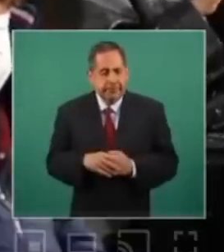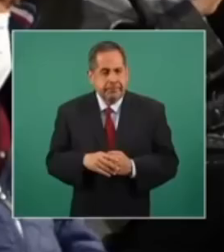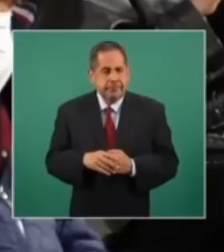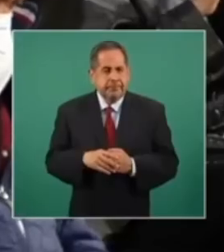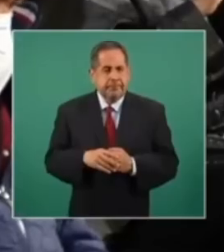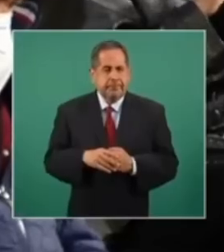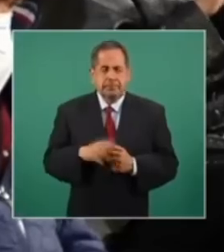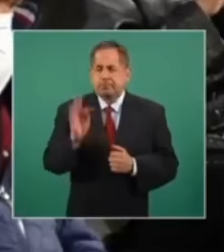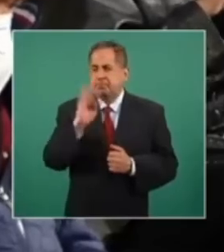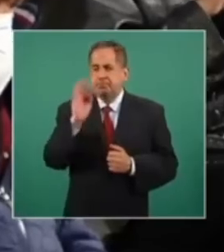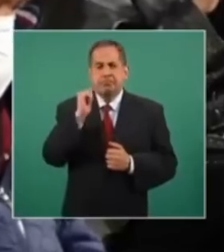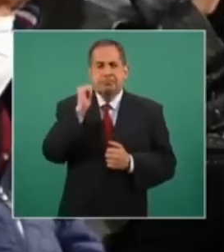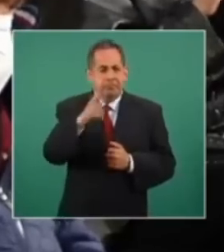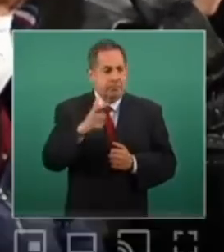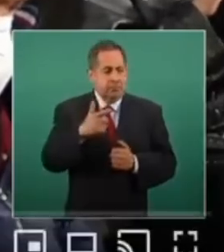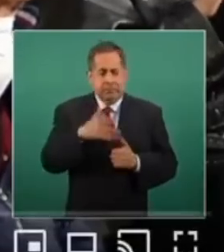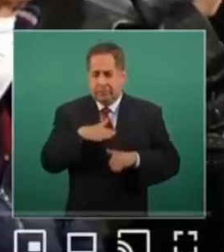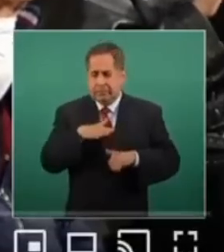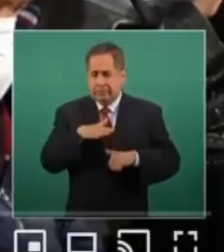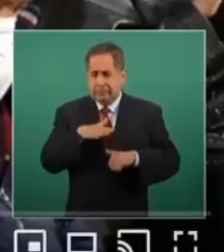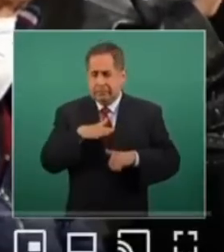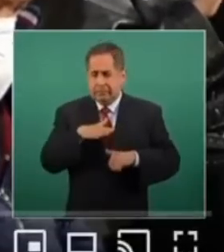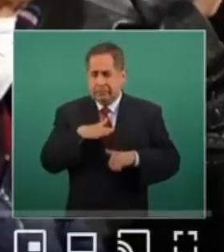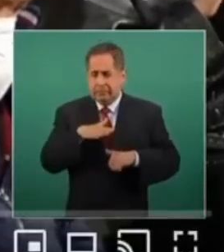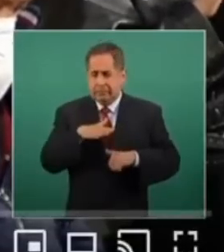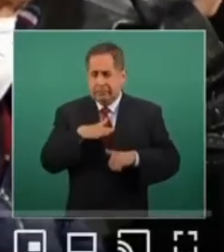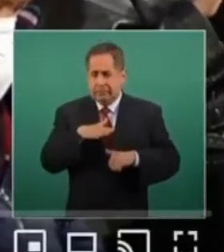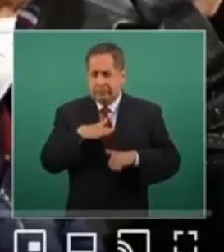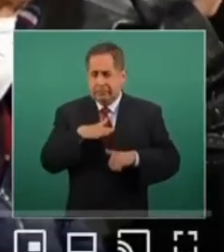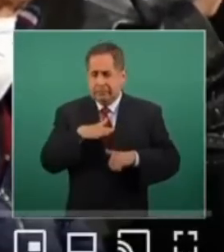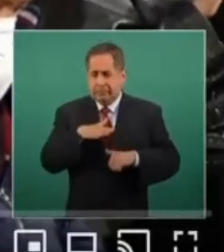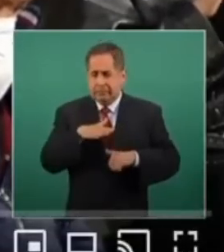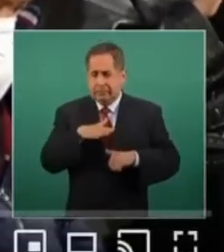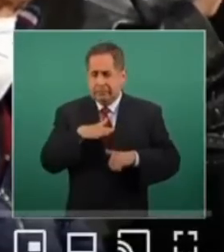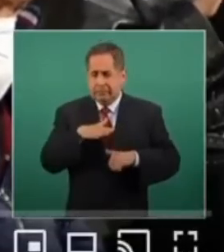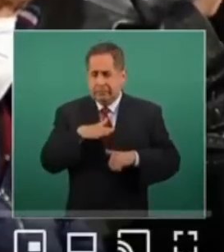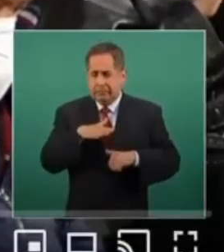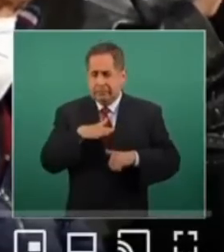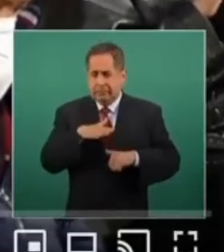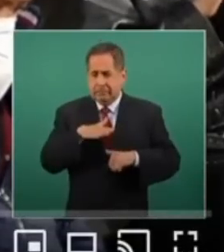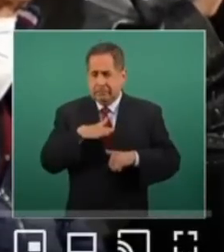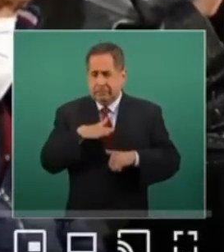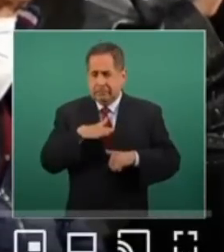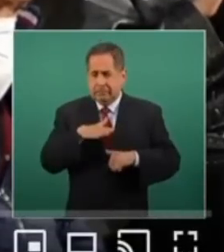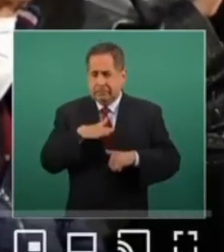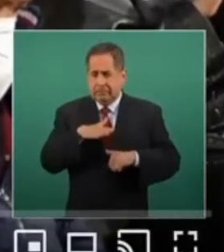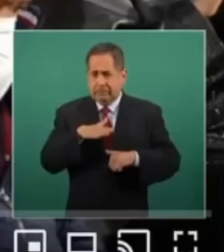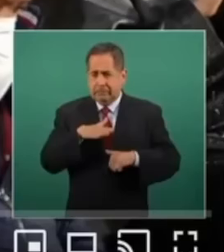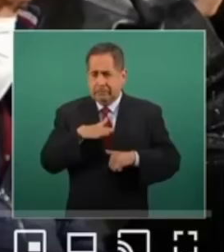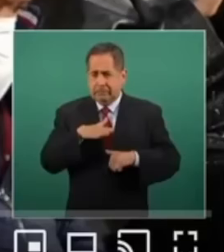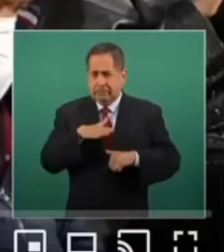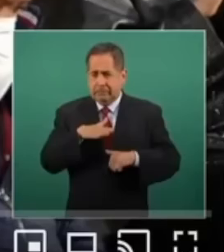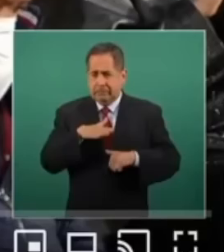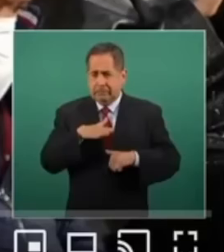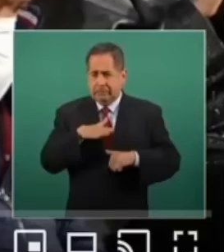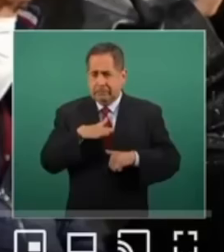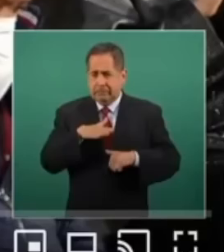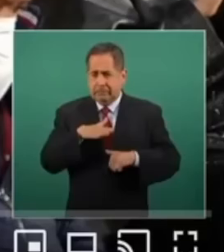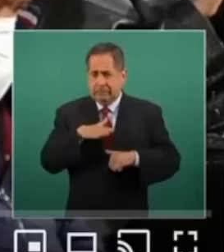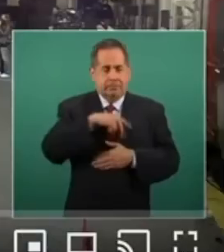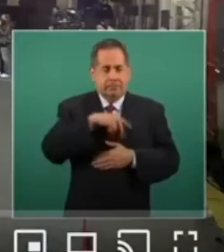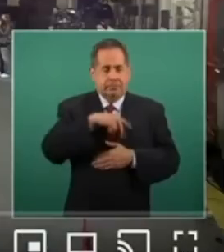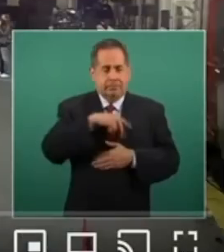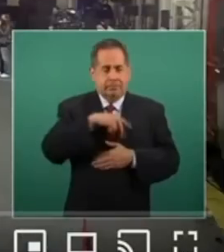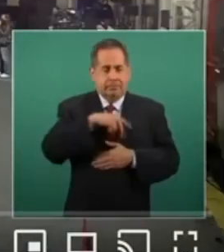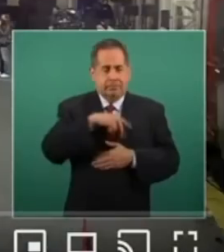una comunicación a los pobladores de... Vamos a poner adelante, porque aquí se le pregunta el día de hoy a la secretaria. Esta es la